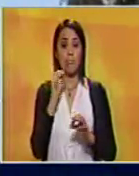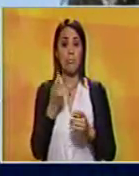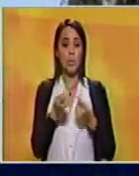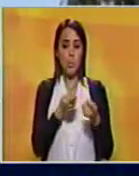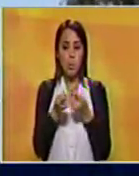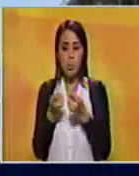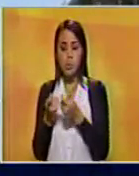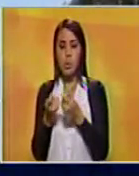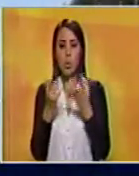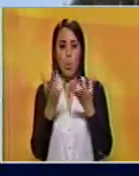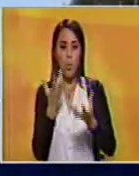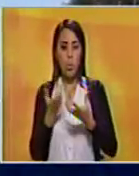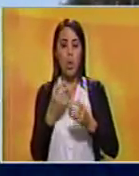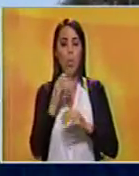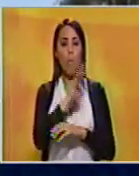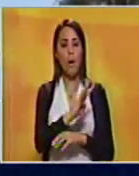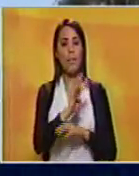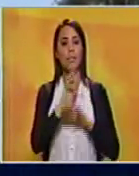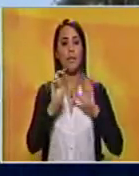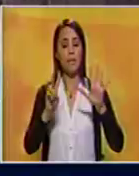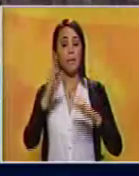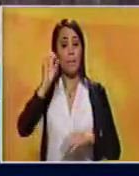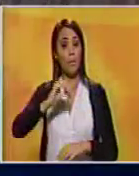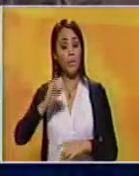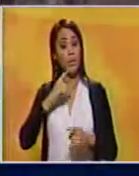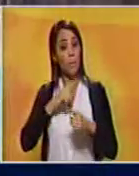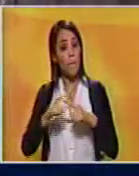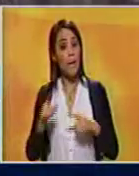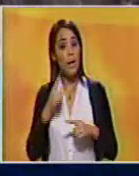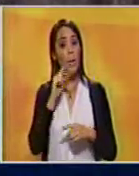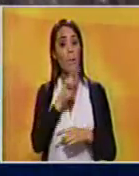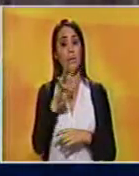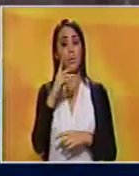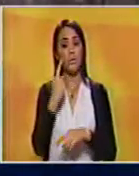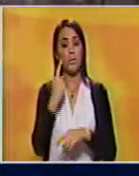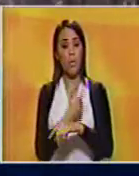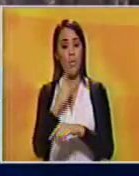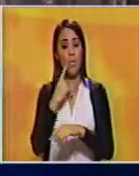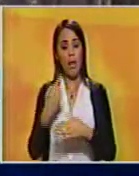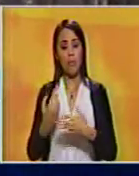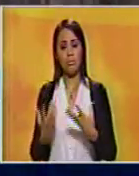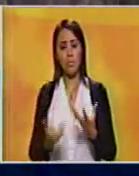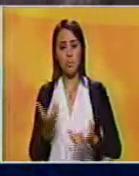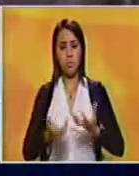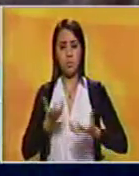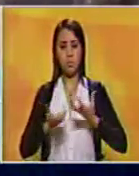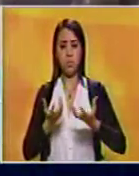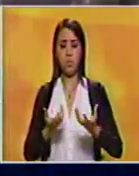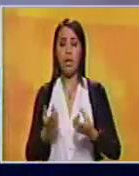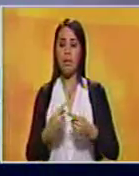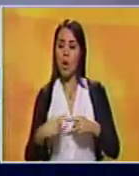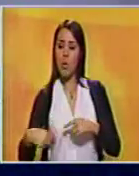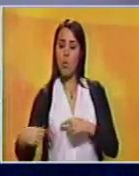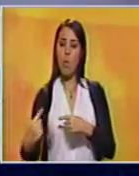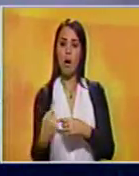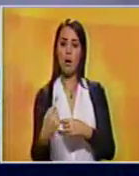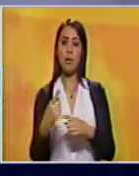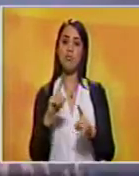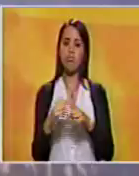controlado 47%. Sin embargo, en las últimas 24 horas siguió expandiéndose en algunos frentes